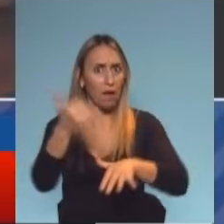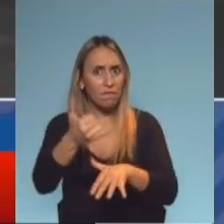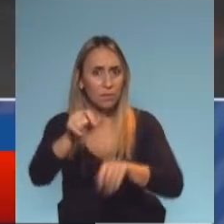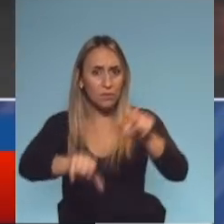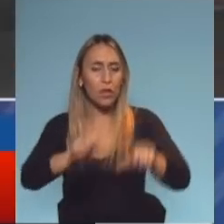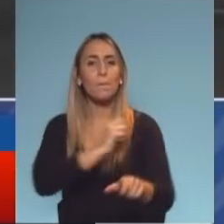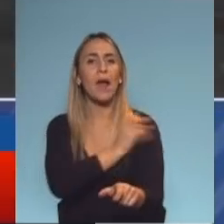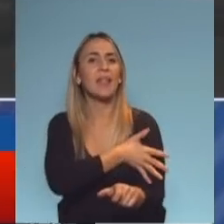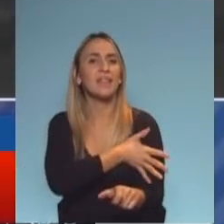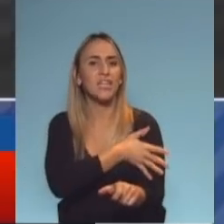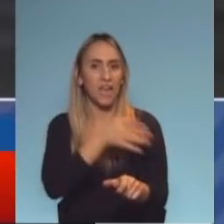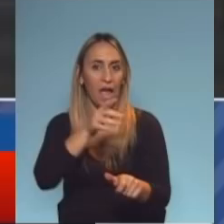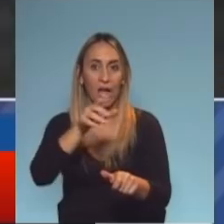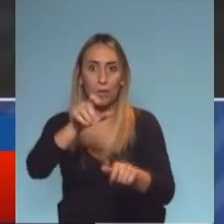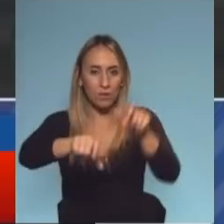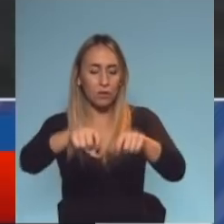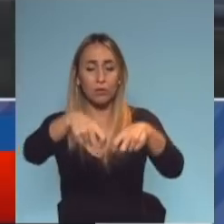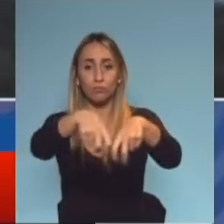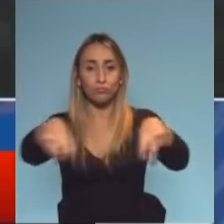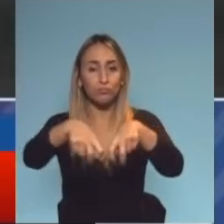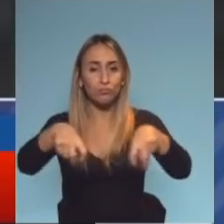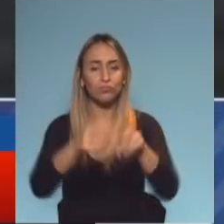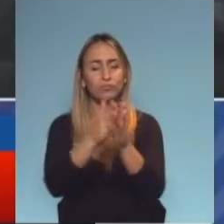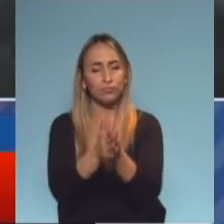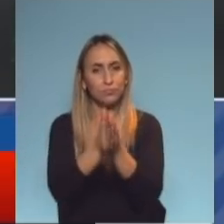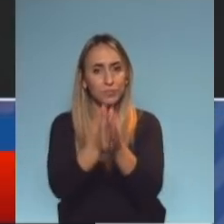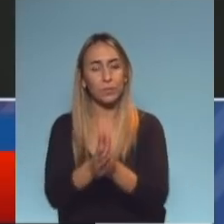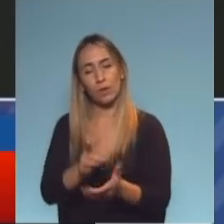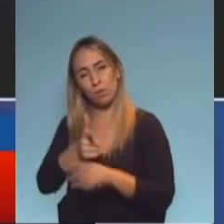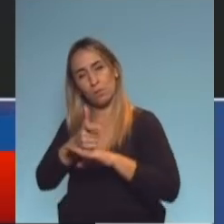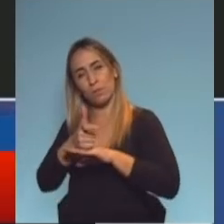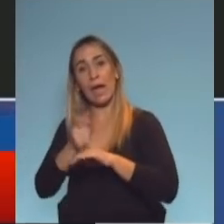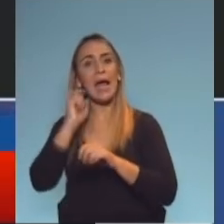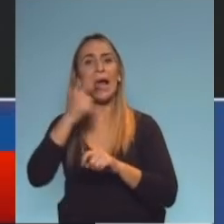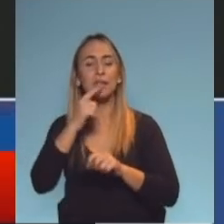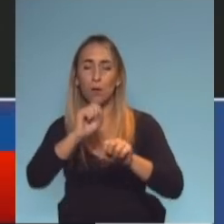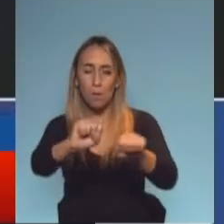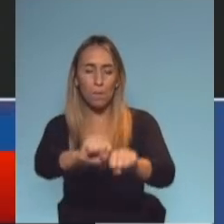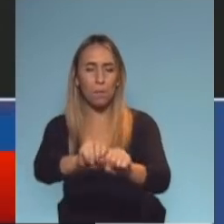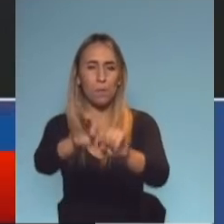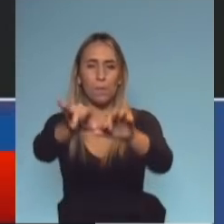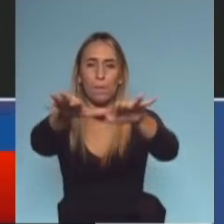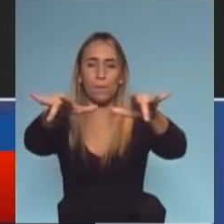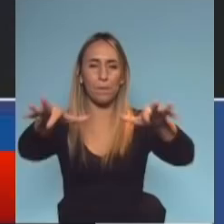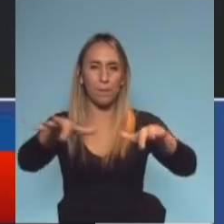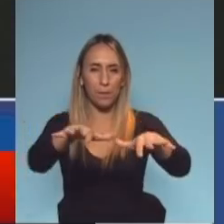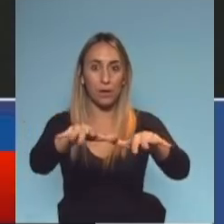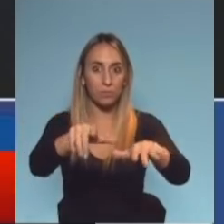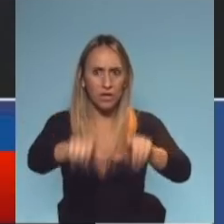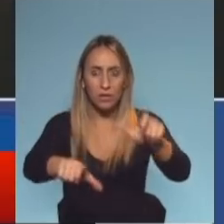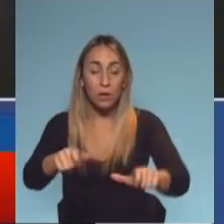palestinos dentro de ese lugar? ¿Por qué lo hicieron? Digo, hasta ese momento no había este intercambio